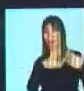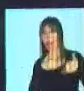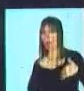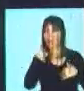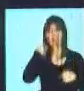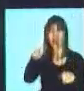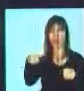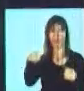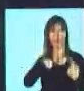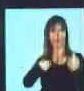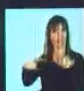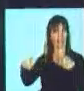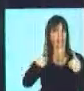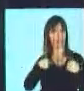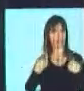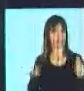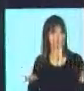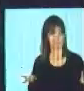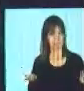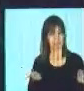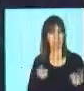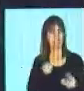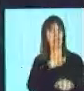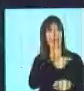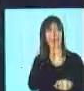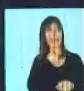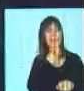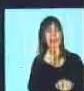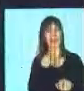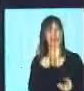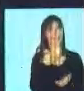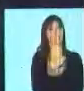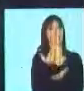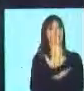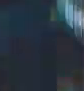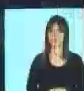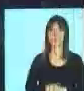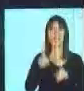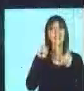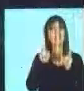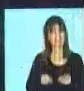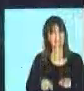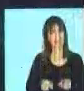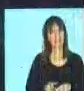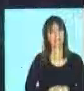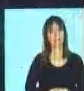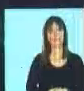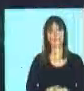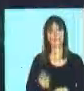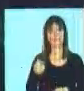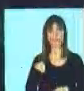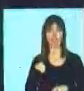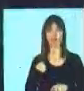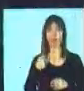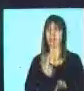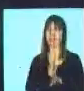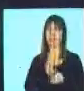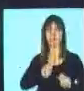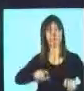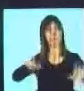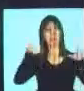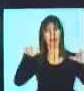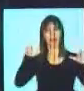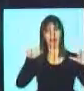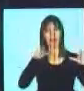22 por 380 mil pesos, poco dinero, o podía hacer lo que hizo Debido con su amigo Sirigliano, que es gastarse la